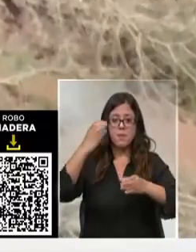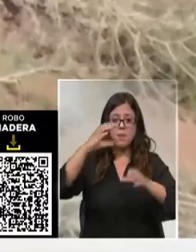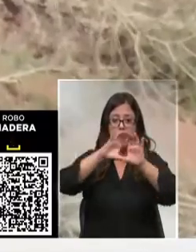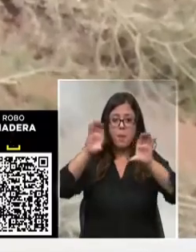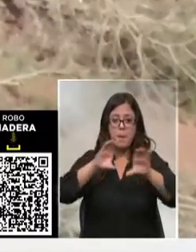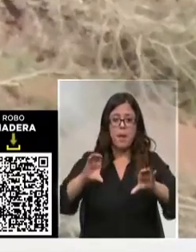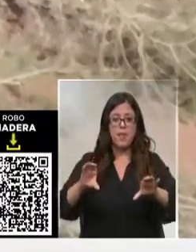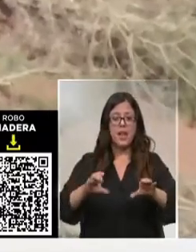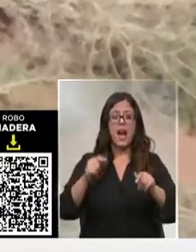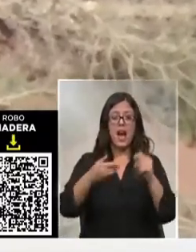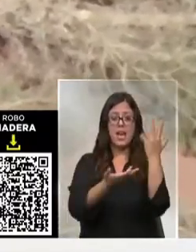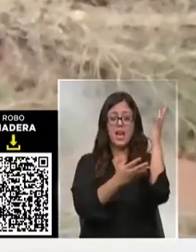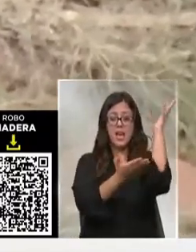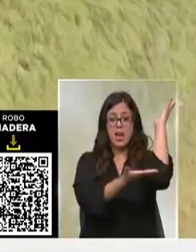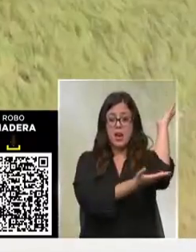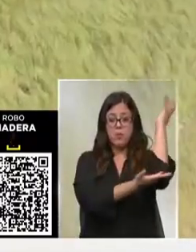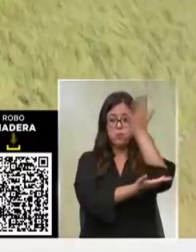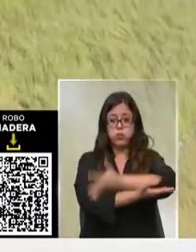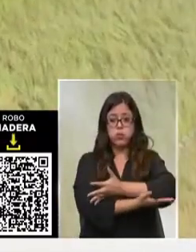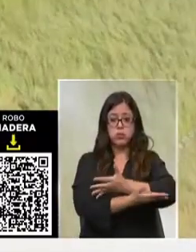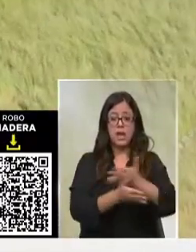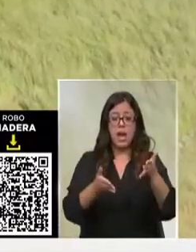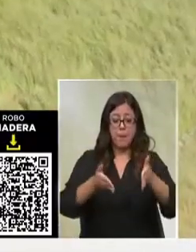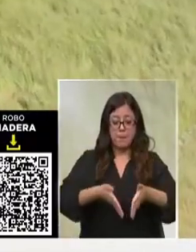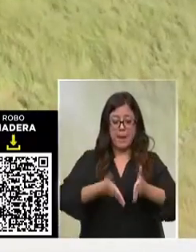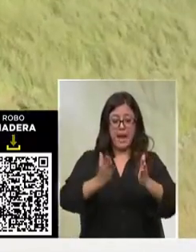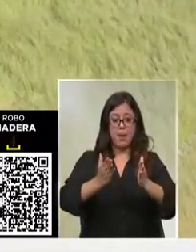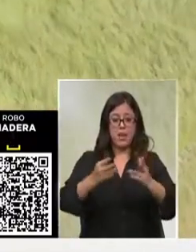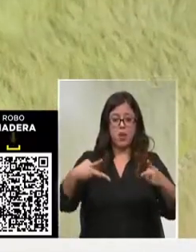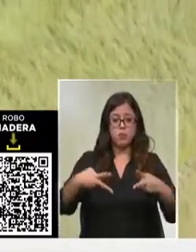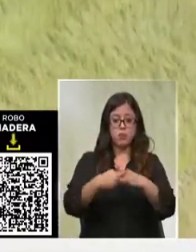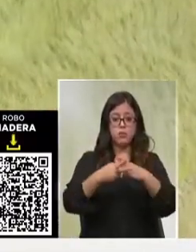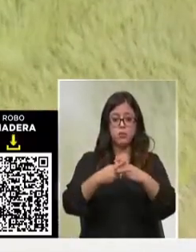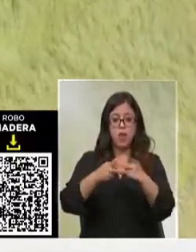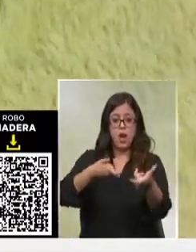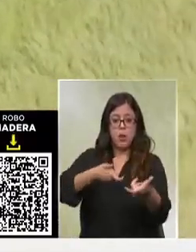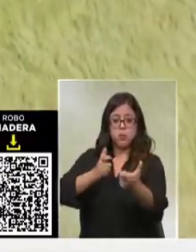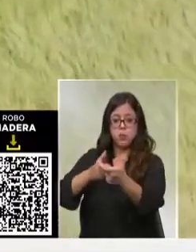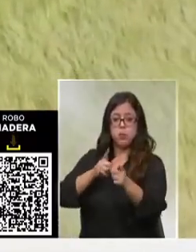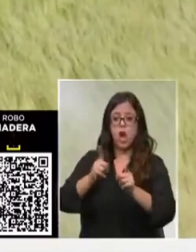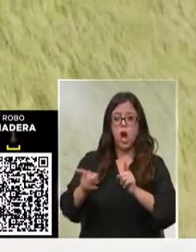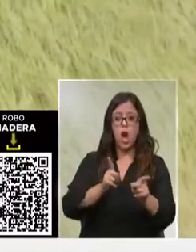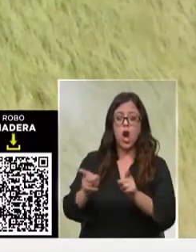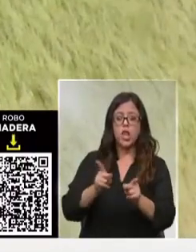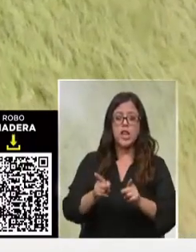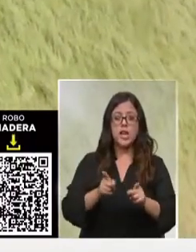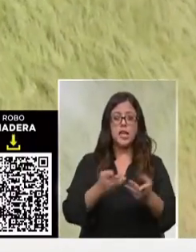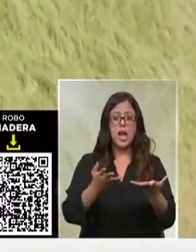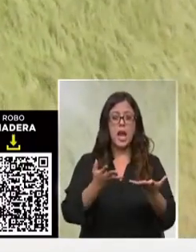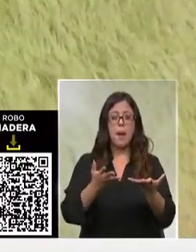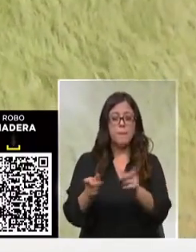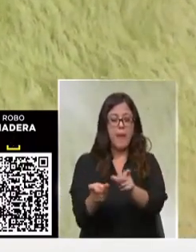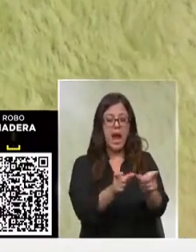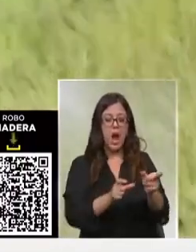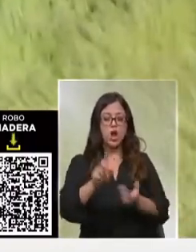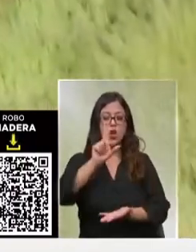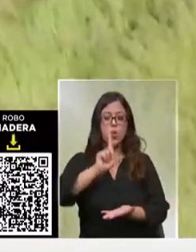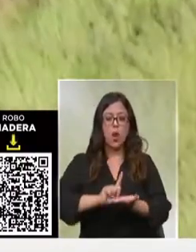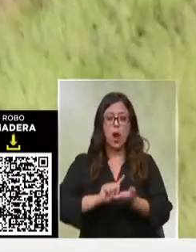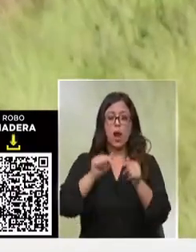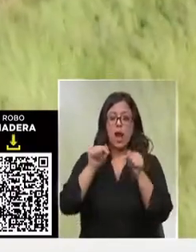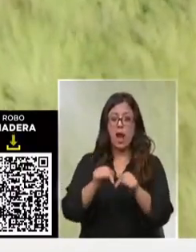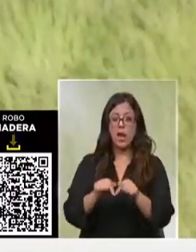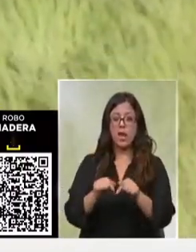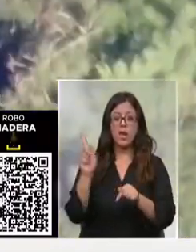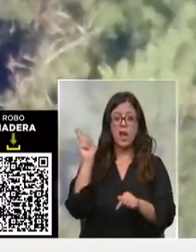Botan árboles para cortar los caminos. Disparan y se coordinan para dominar el lugar. Escenas que el